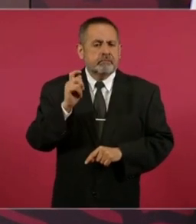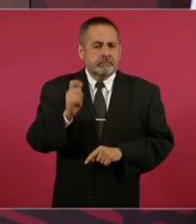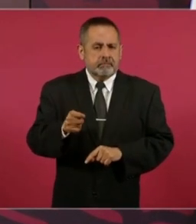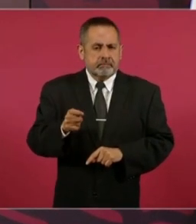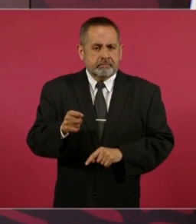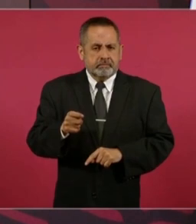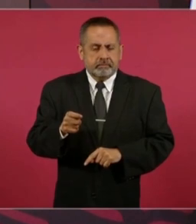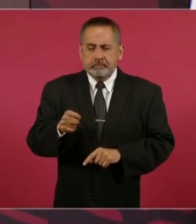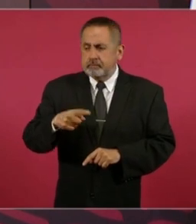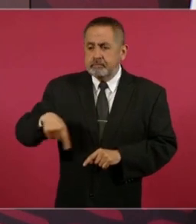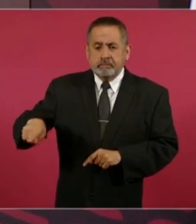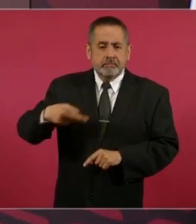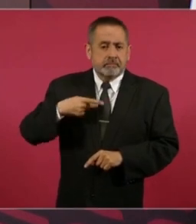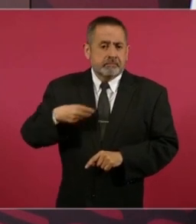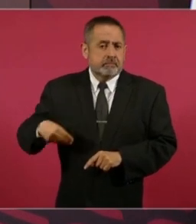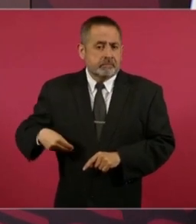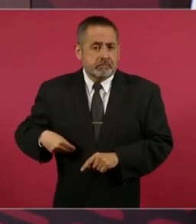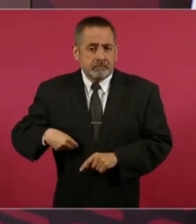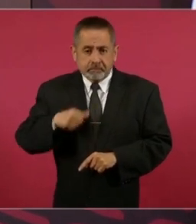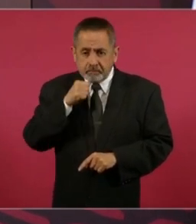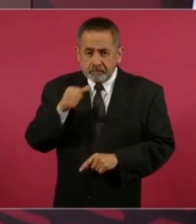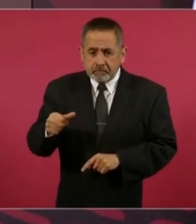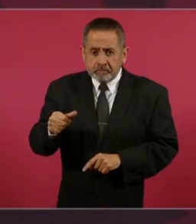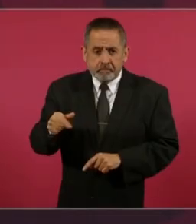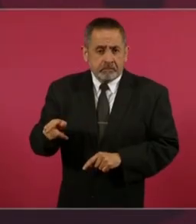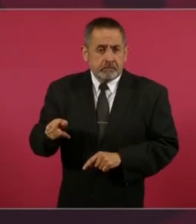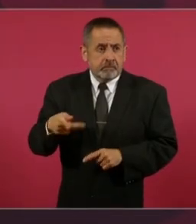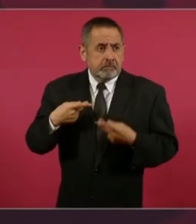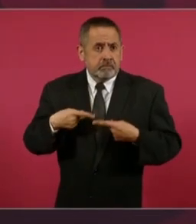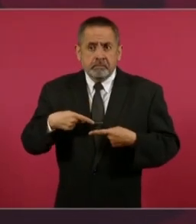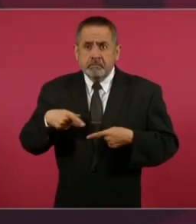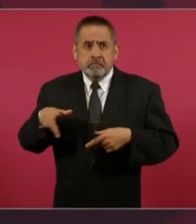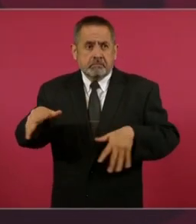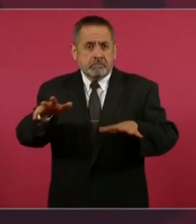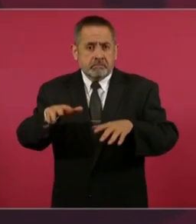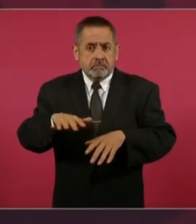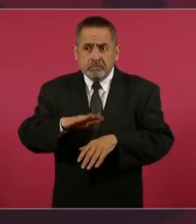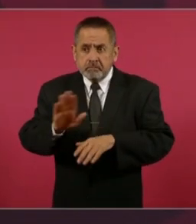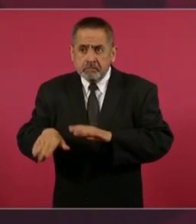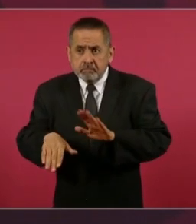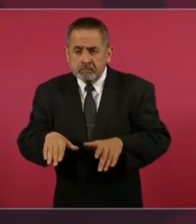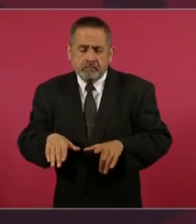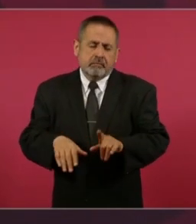que inocentes pierdan la